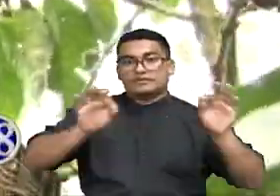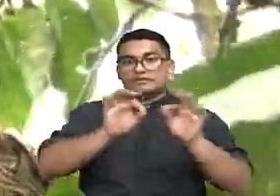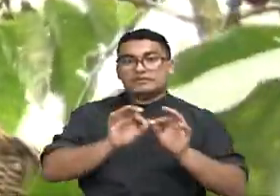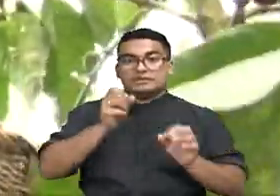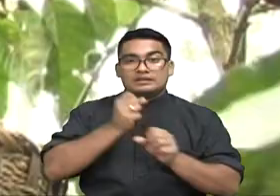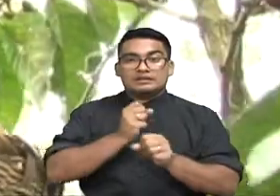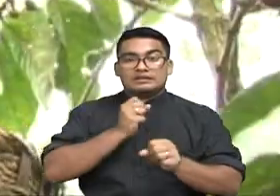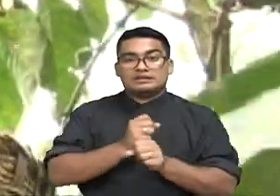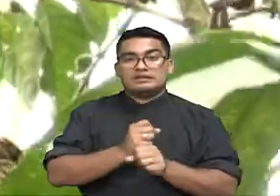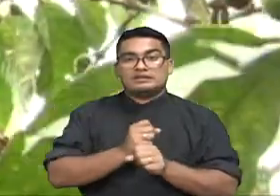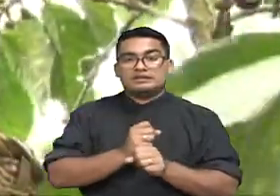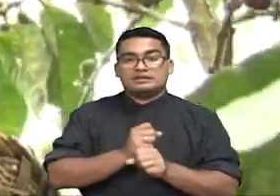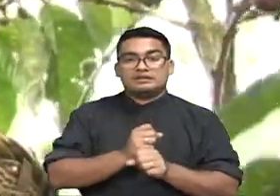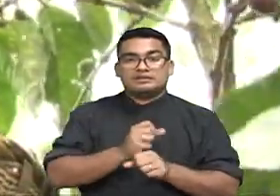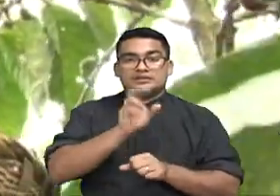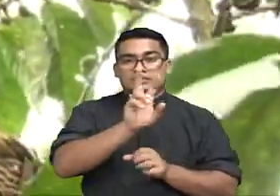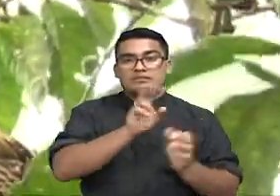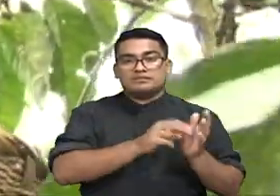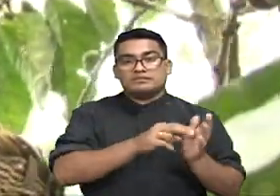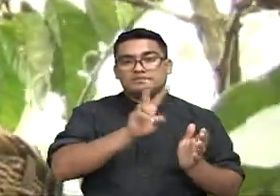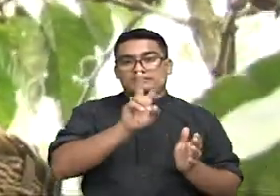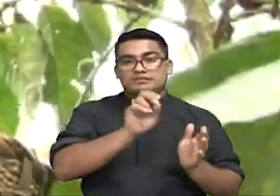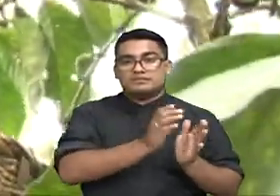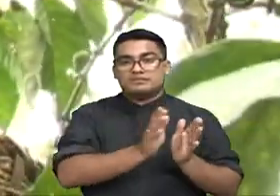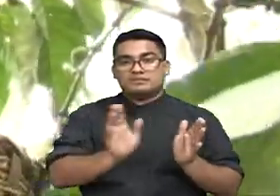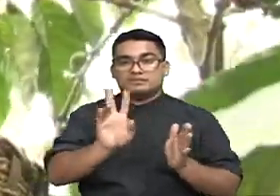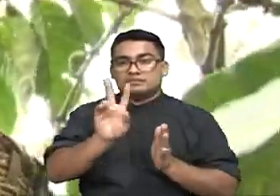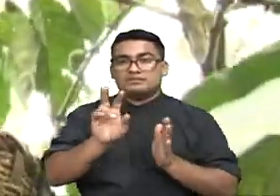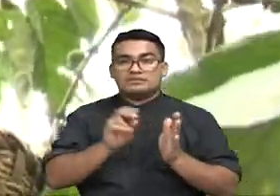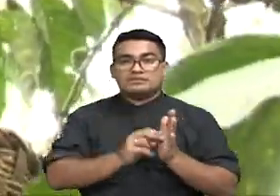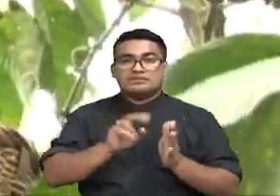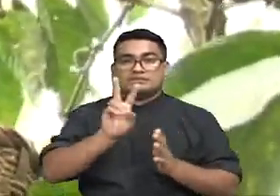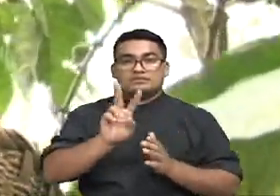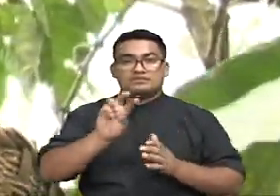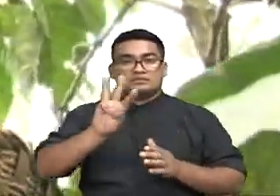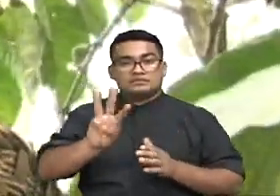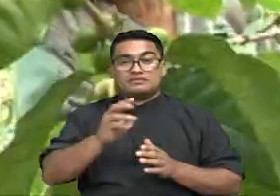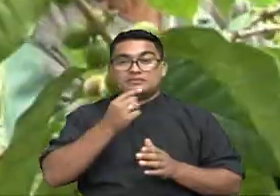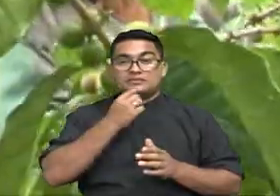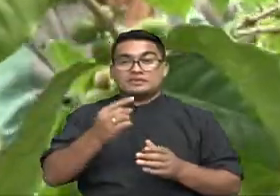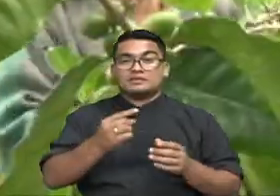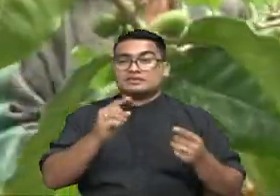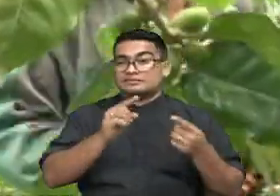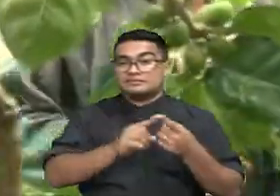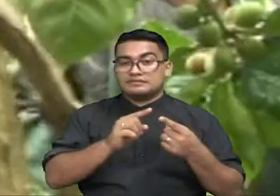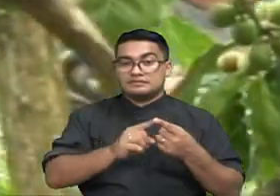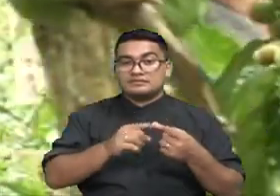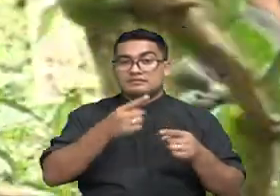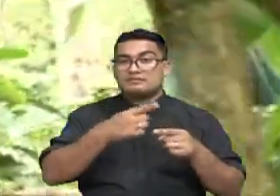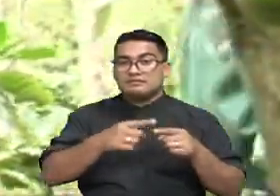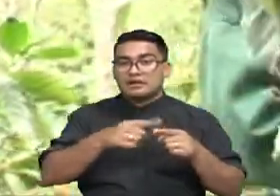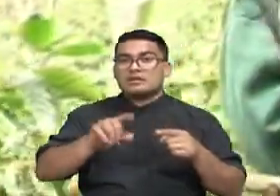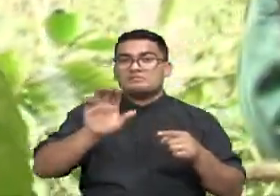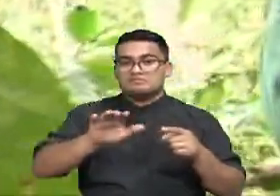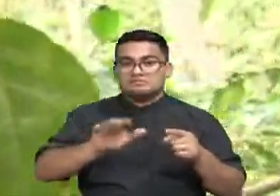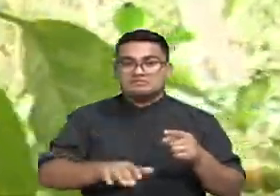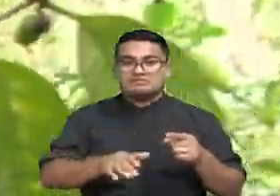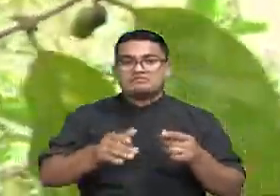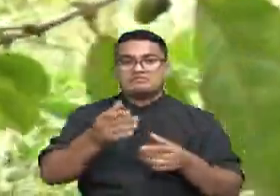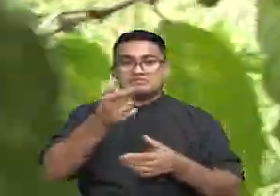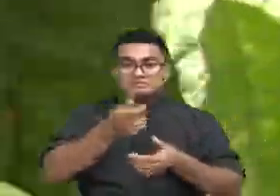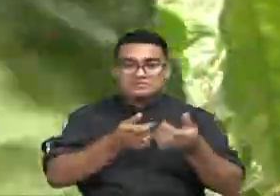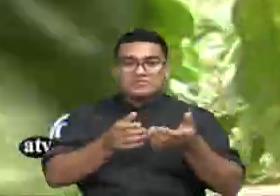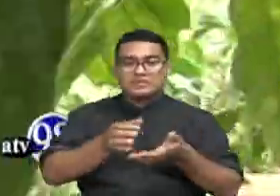desarrollo del sector en el periodo 2020-2023, entre ellas la reducción de costos de producción a través